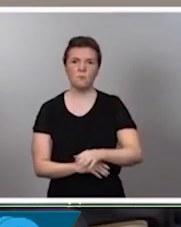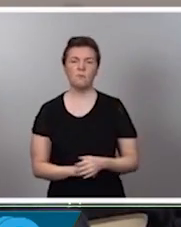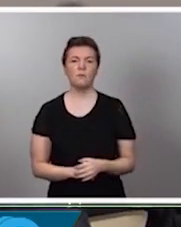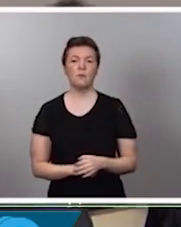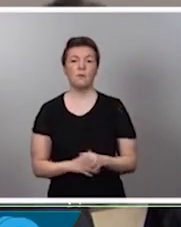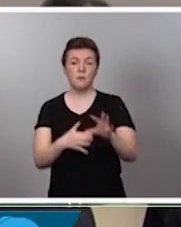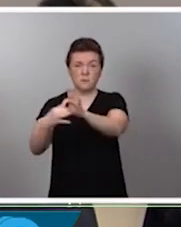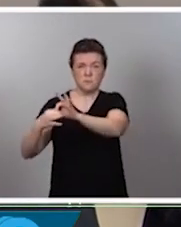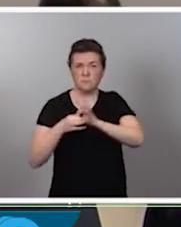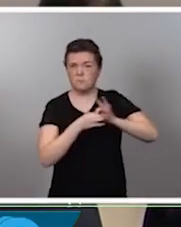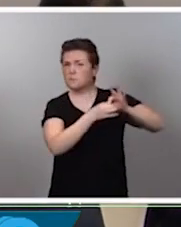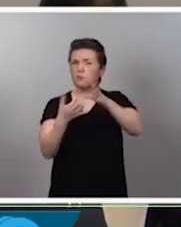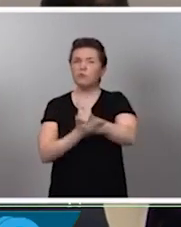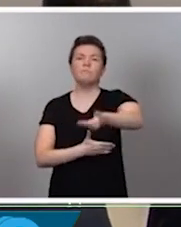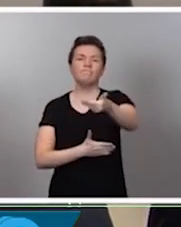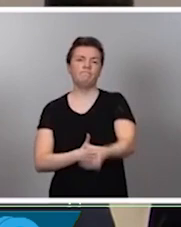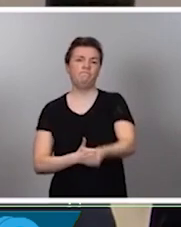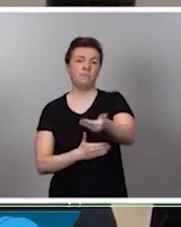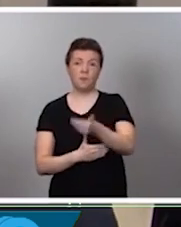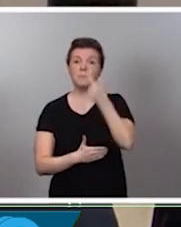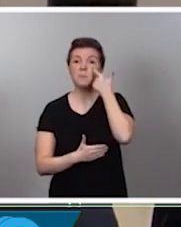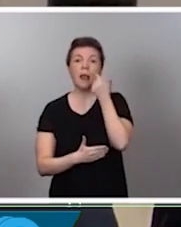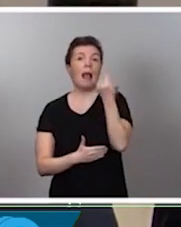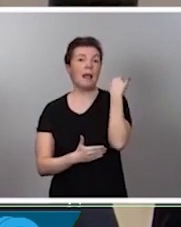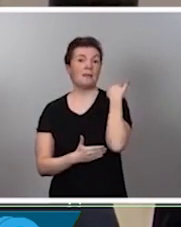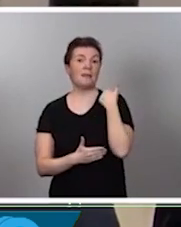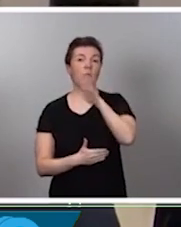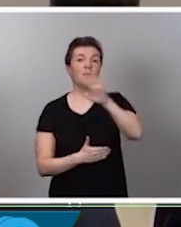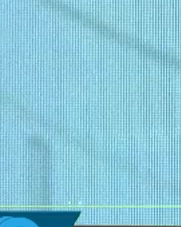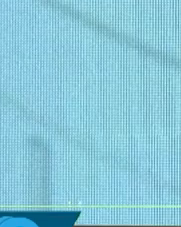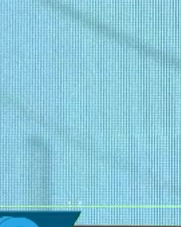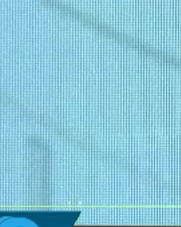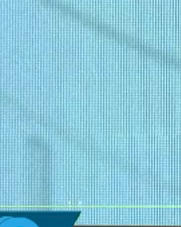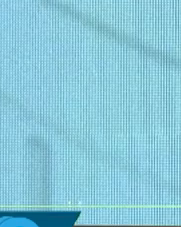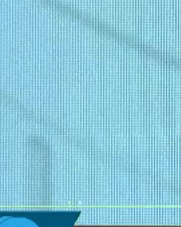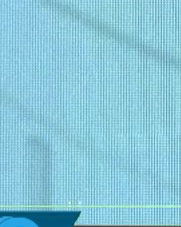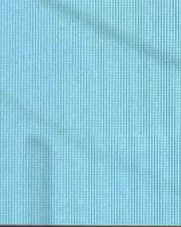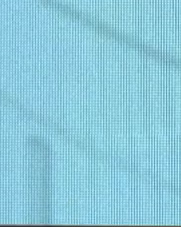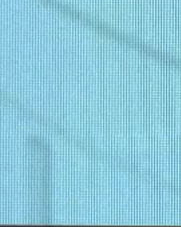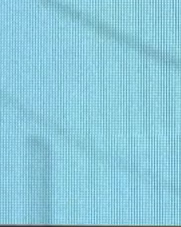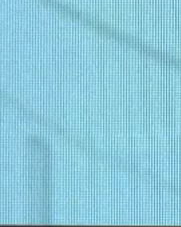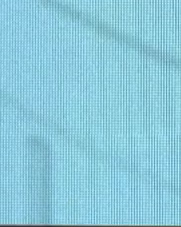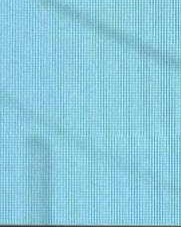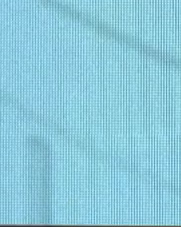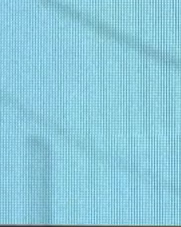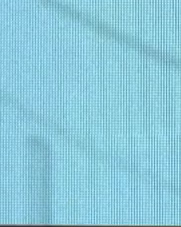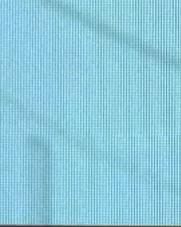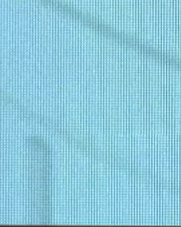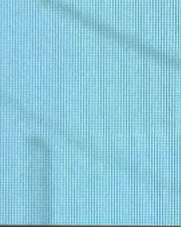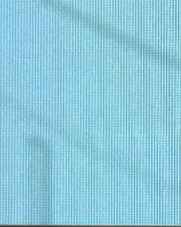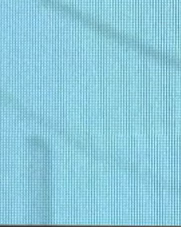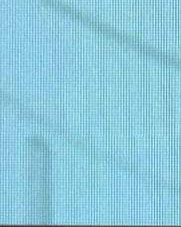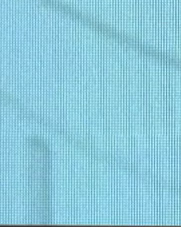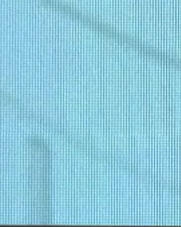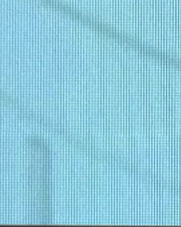8%. Por lo tanto, tampoco hay nada que celebrar. Es decir, que si nos quitamos de la utilización de los datos para vender